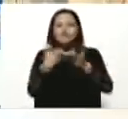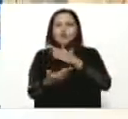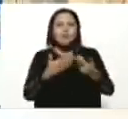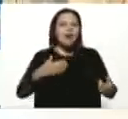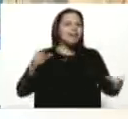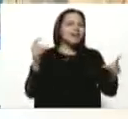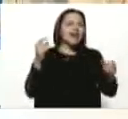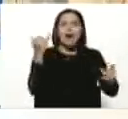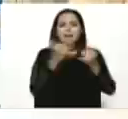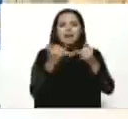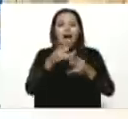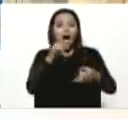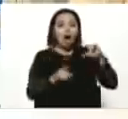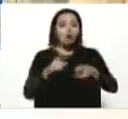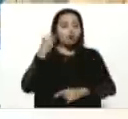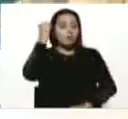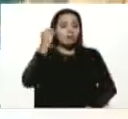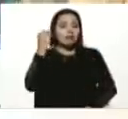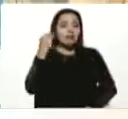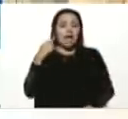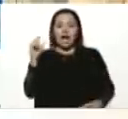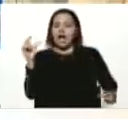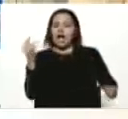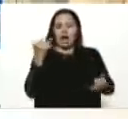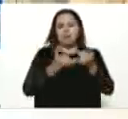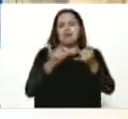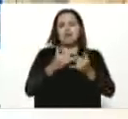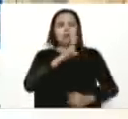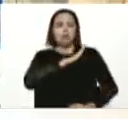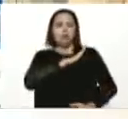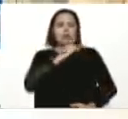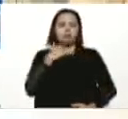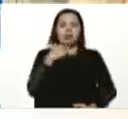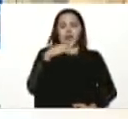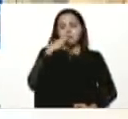tengan, porque algunos creen que tienen apellidos